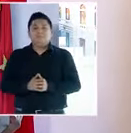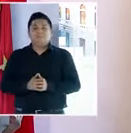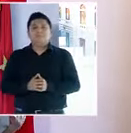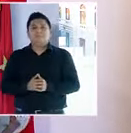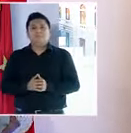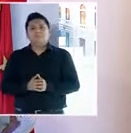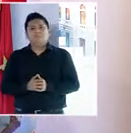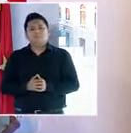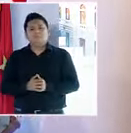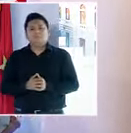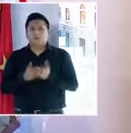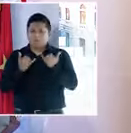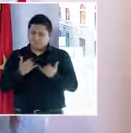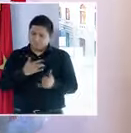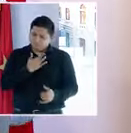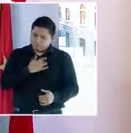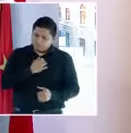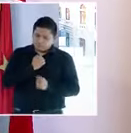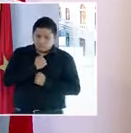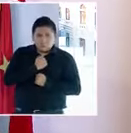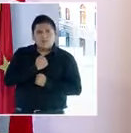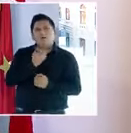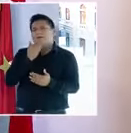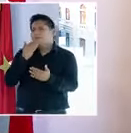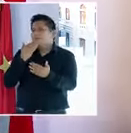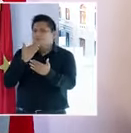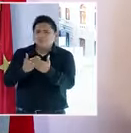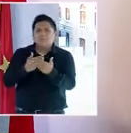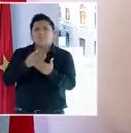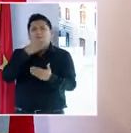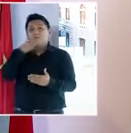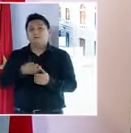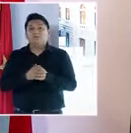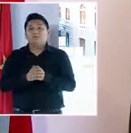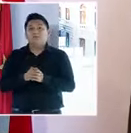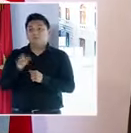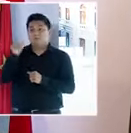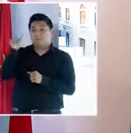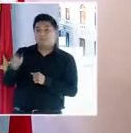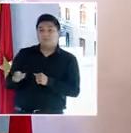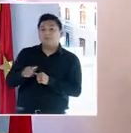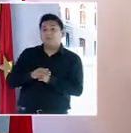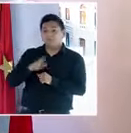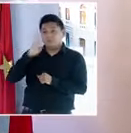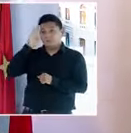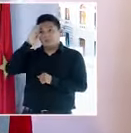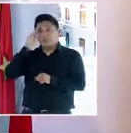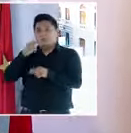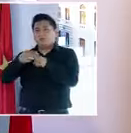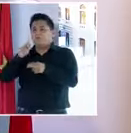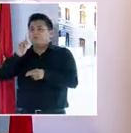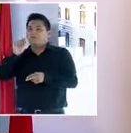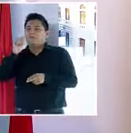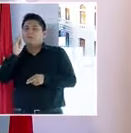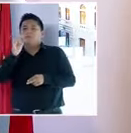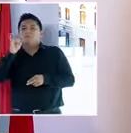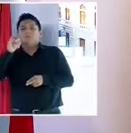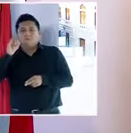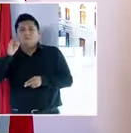y con mucho sentimiento de agradecimiento al Brigadier General Fabio Leonardo